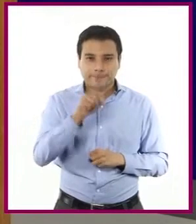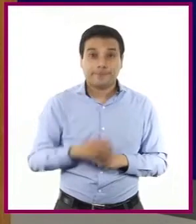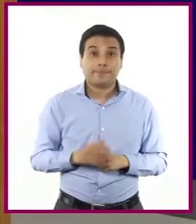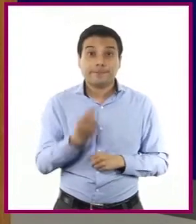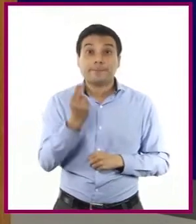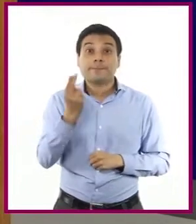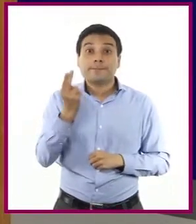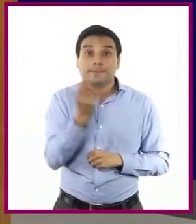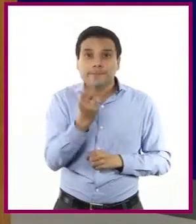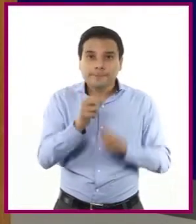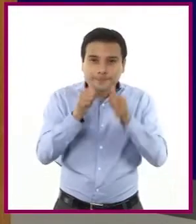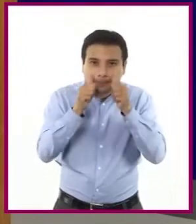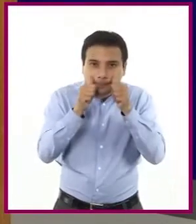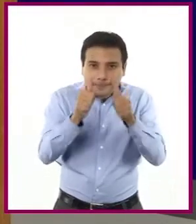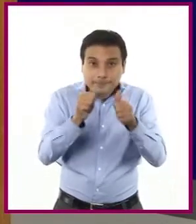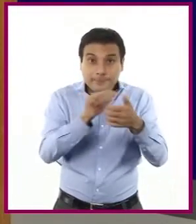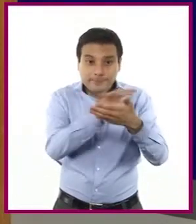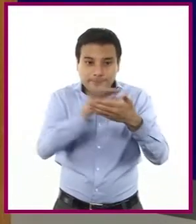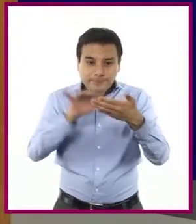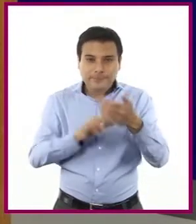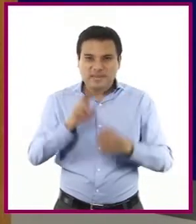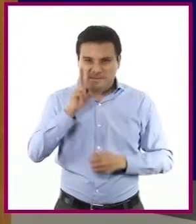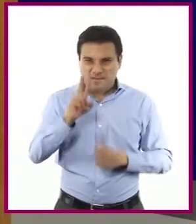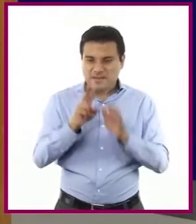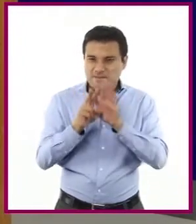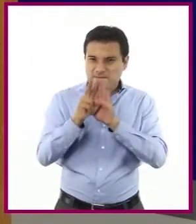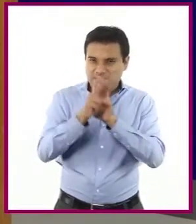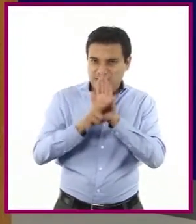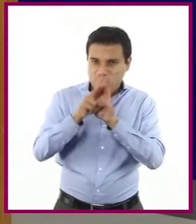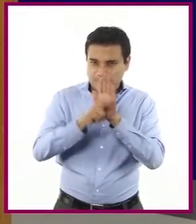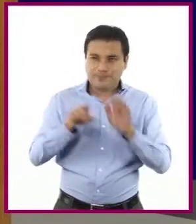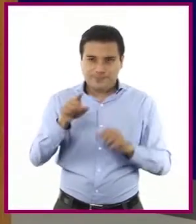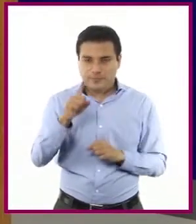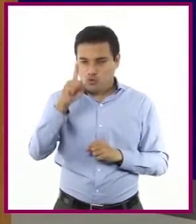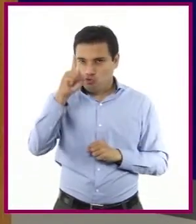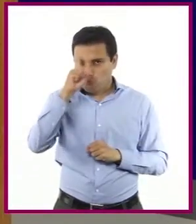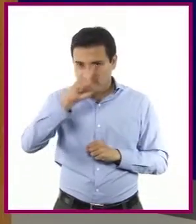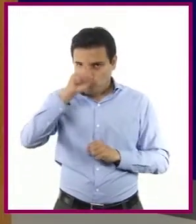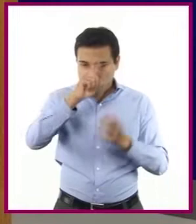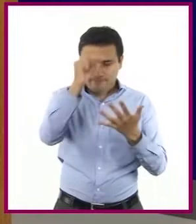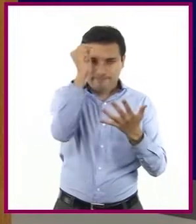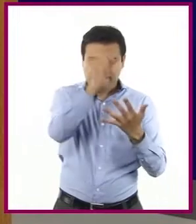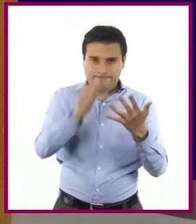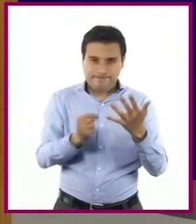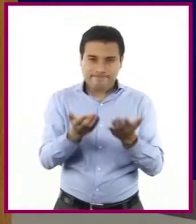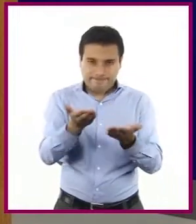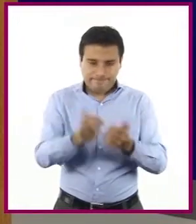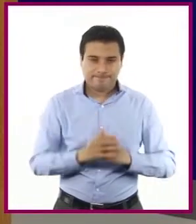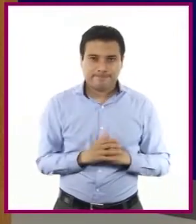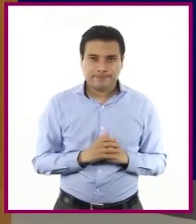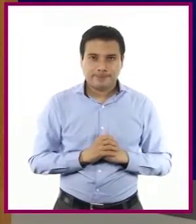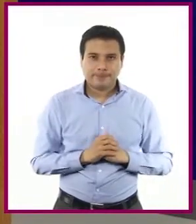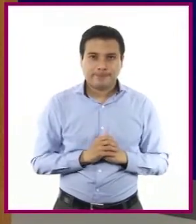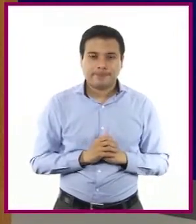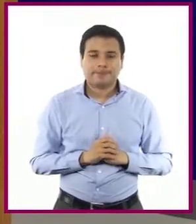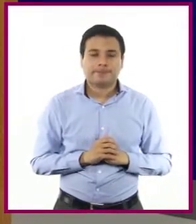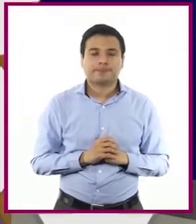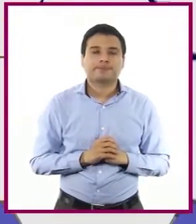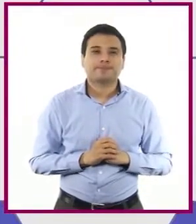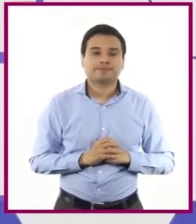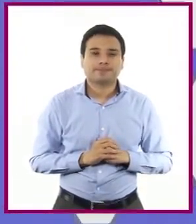lectora. El siguiente video nos dará algunas sugerencias para realizar este paso. ¡Vamos a